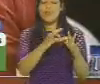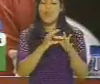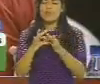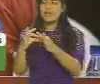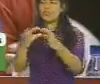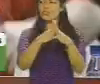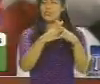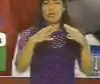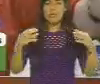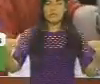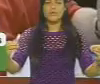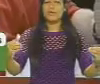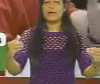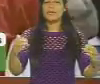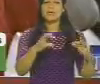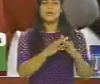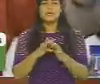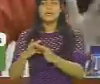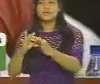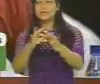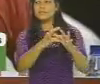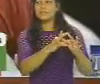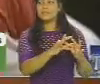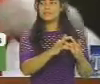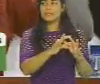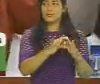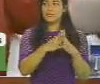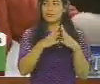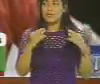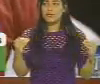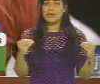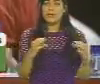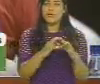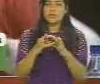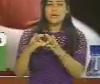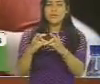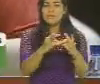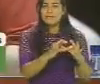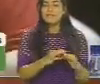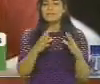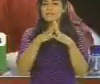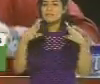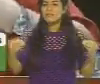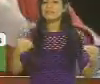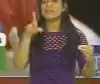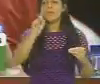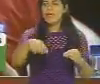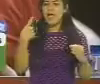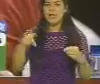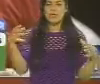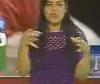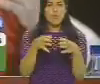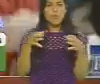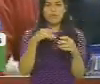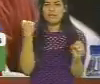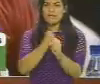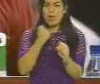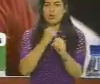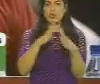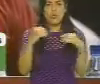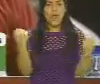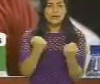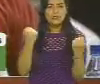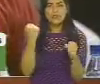los sectores, porque en los sectores laborales, como en cualquiera, tenemos corrientes de pensamiento, de trabajo, de acción. Sin